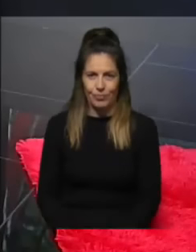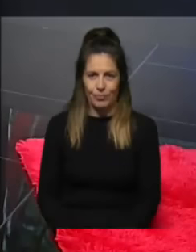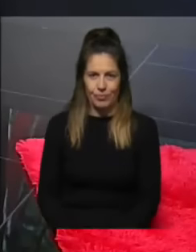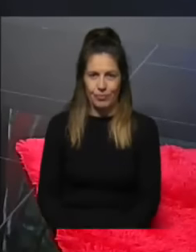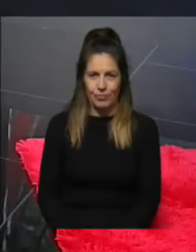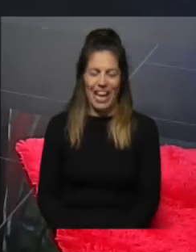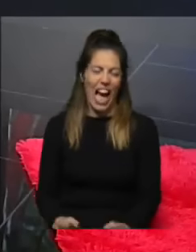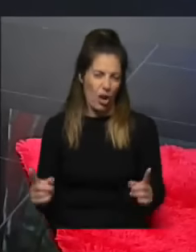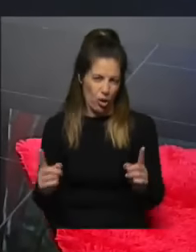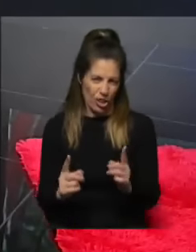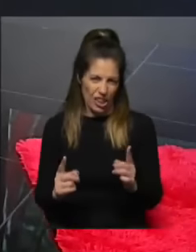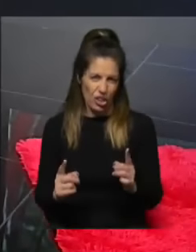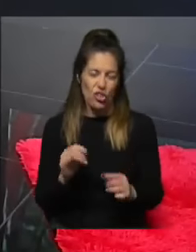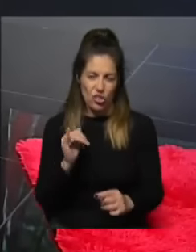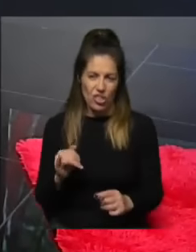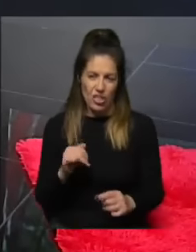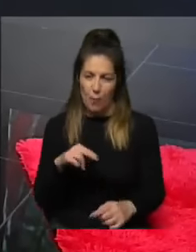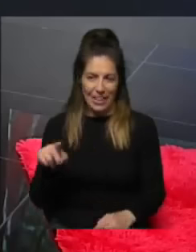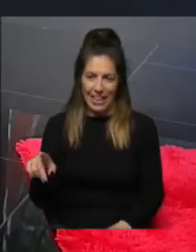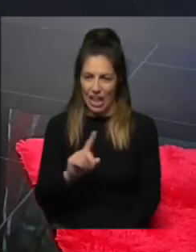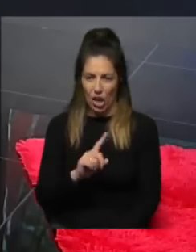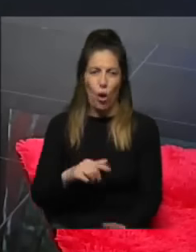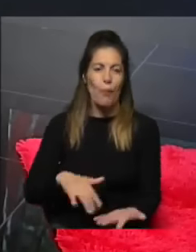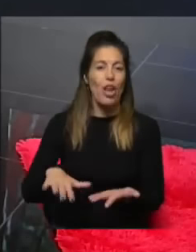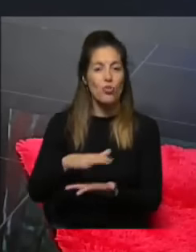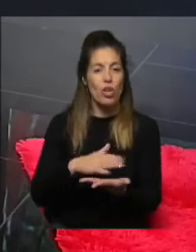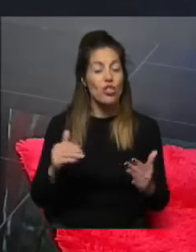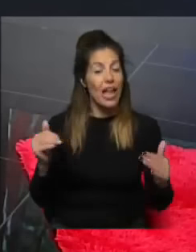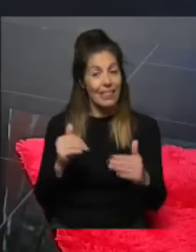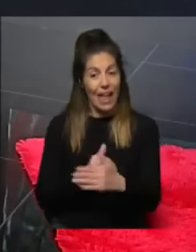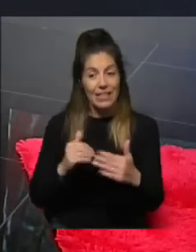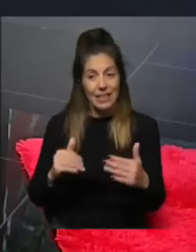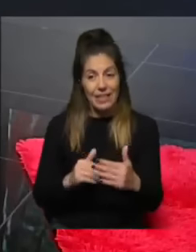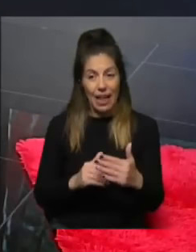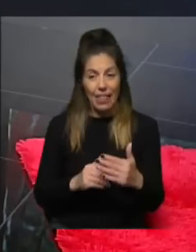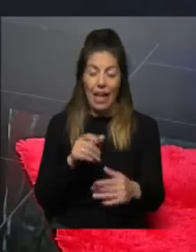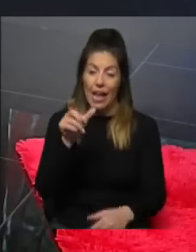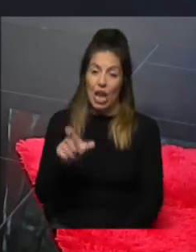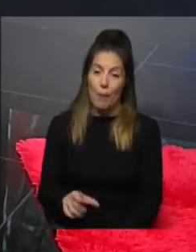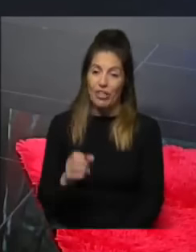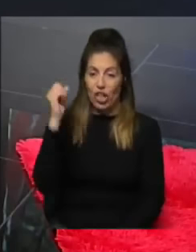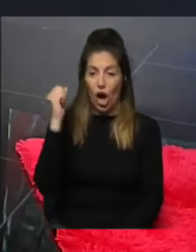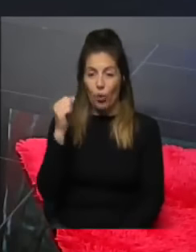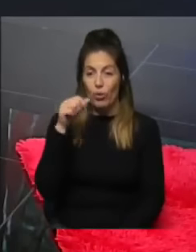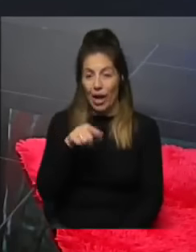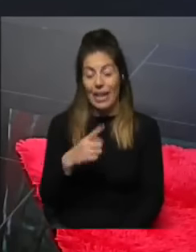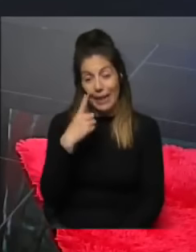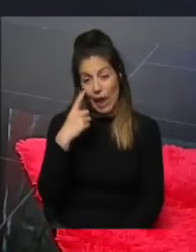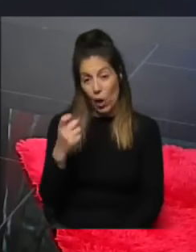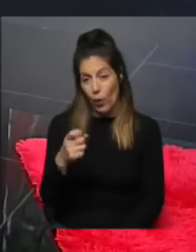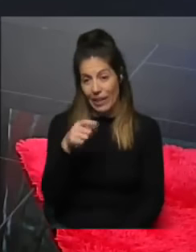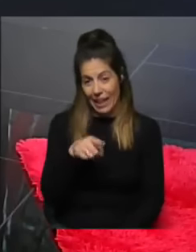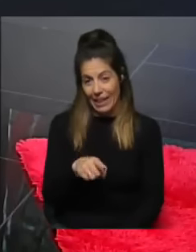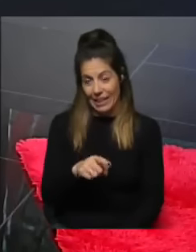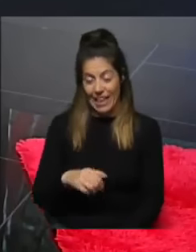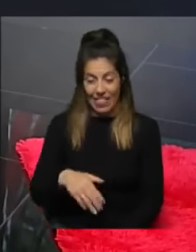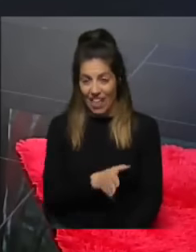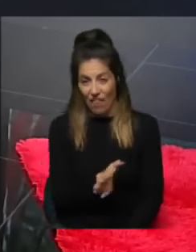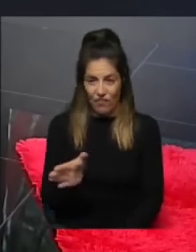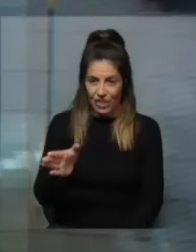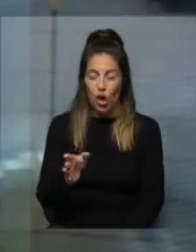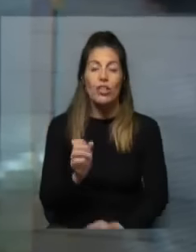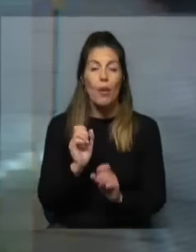es que se va a mantener, exactamente, pero bueno, es una zona bastante transitada y que mucha gente se toma ómnibus allí, así que a tener en cuenta este desvío, que también